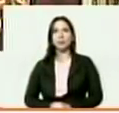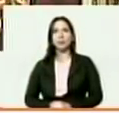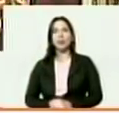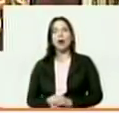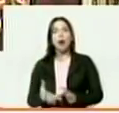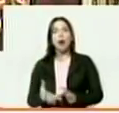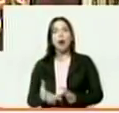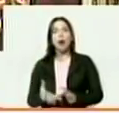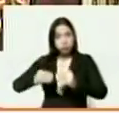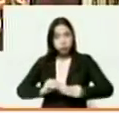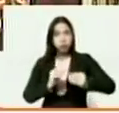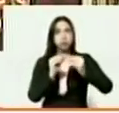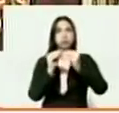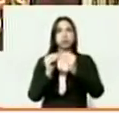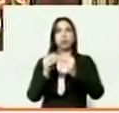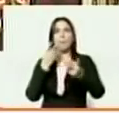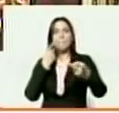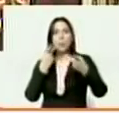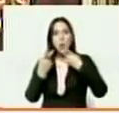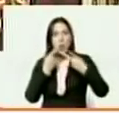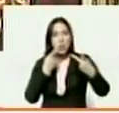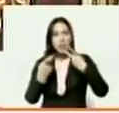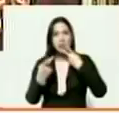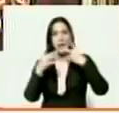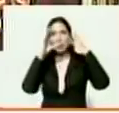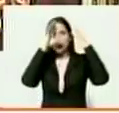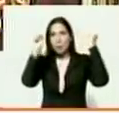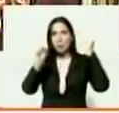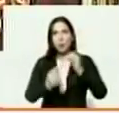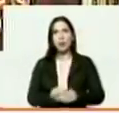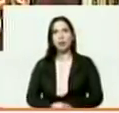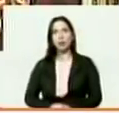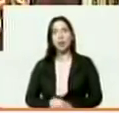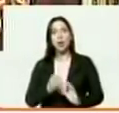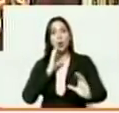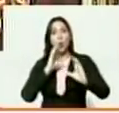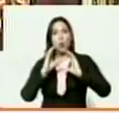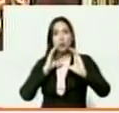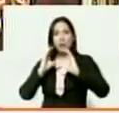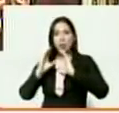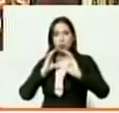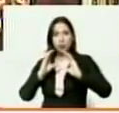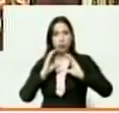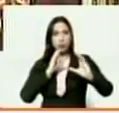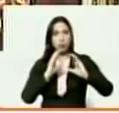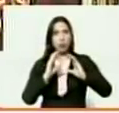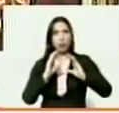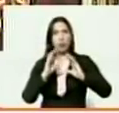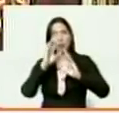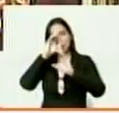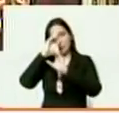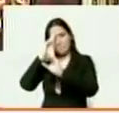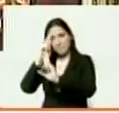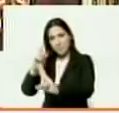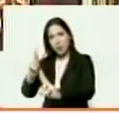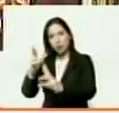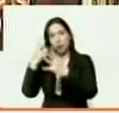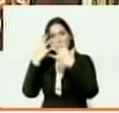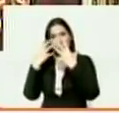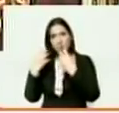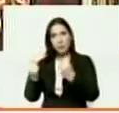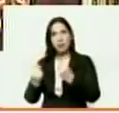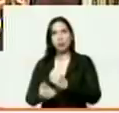restablecer políticas y diplomáticas de comunicación, respeto y